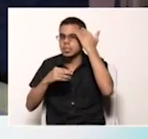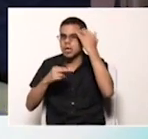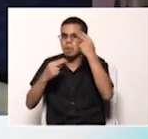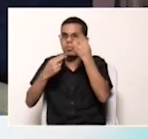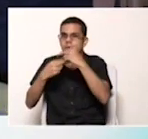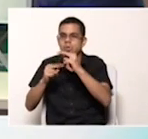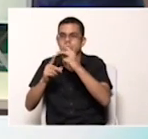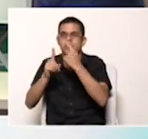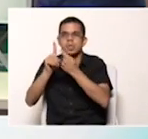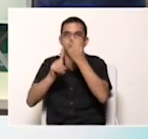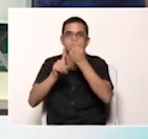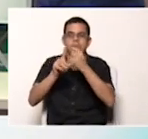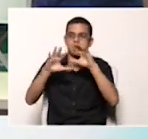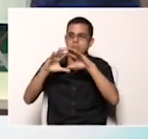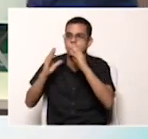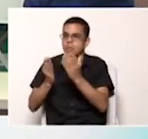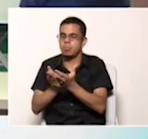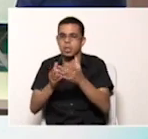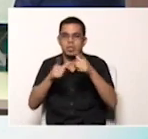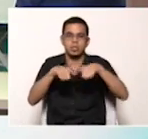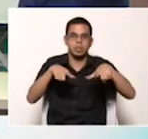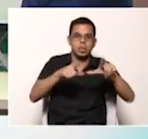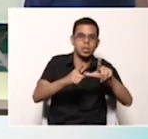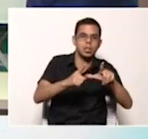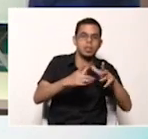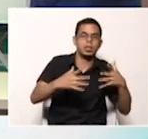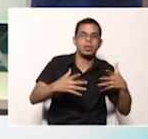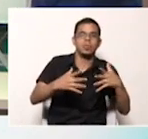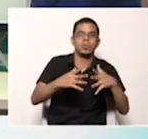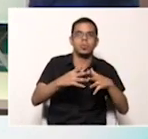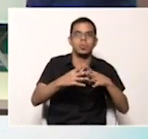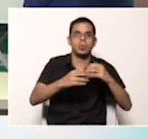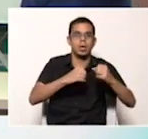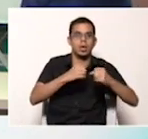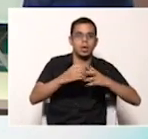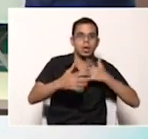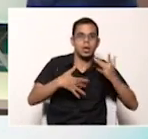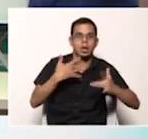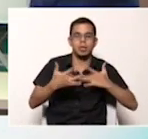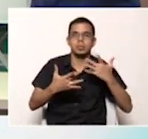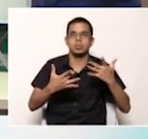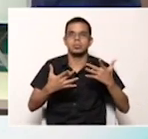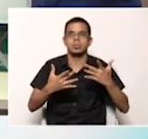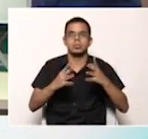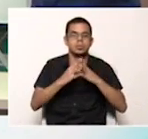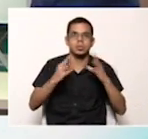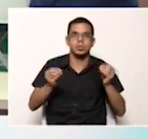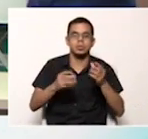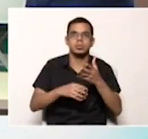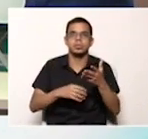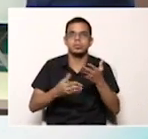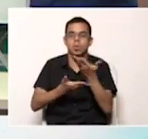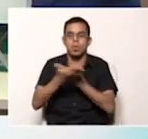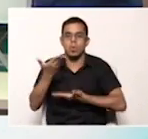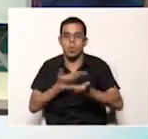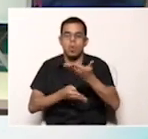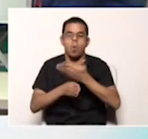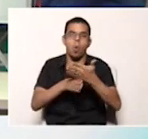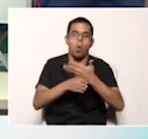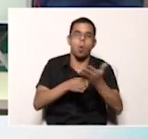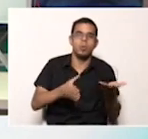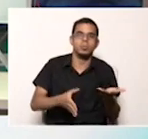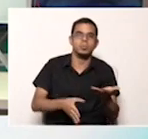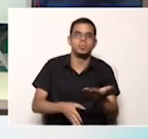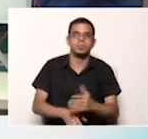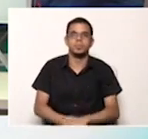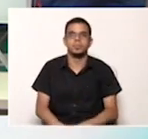nuestro planeta, de nuestro medio donde nosotros vivimos y compartimos. Estamos ahorita,